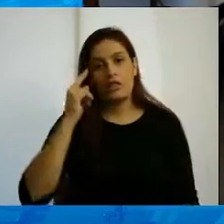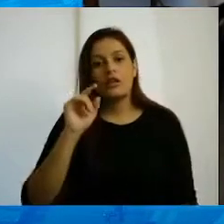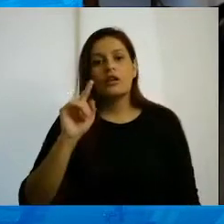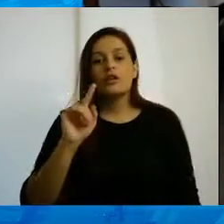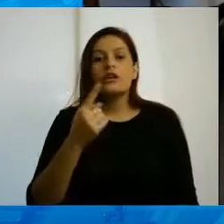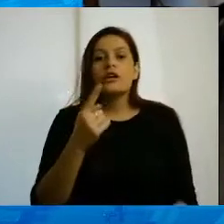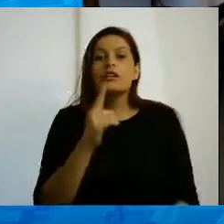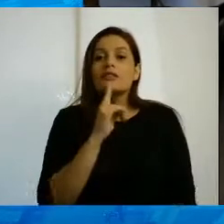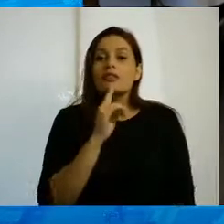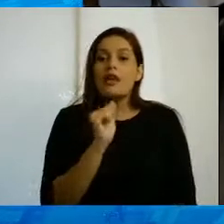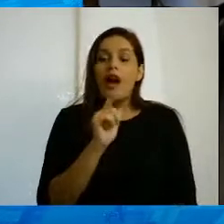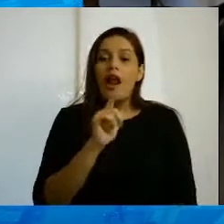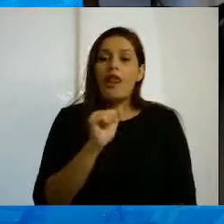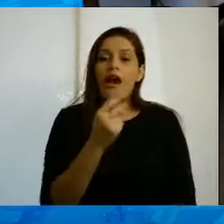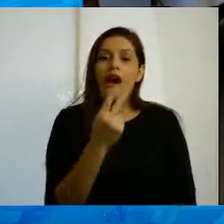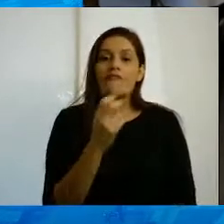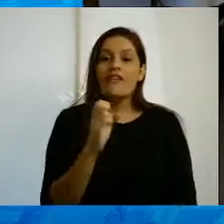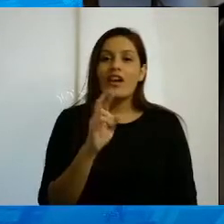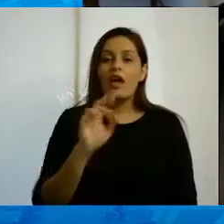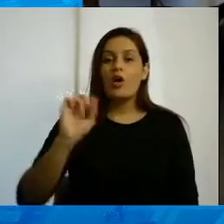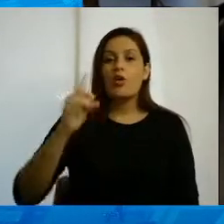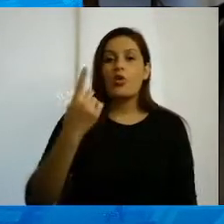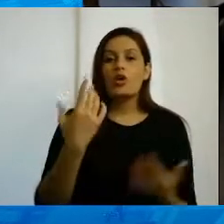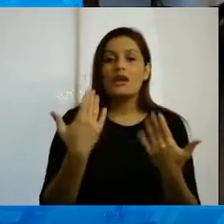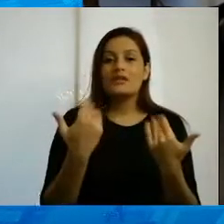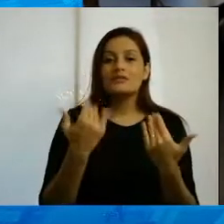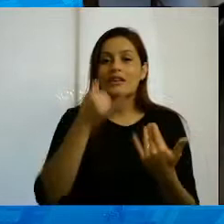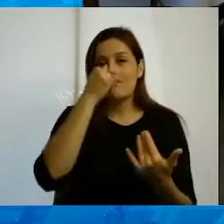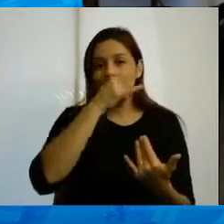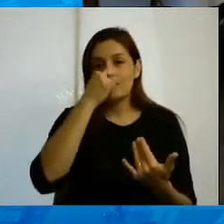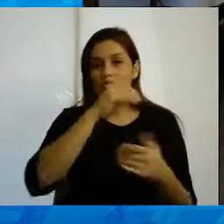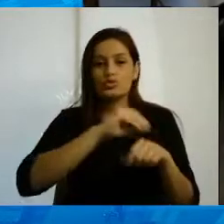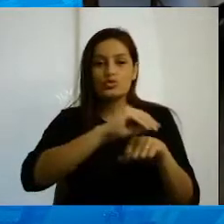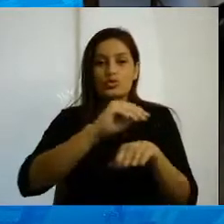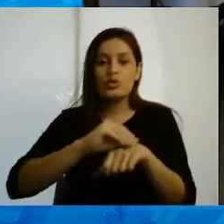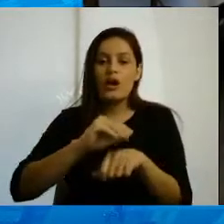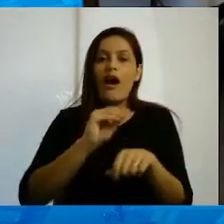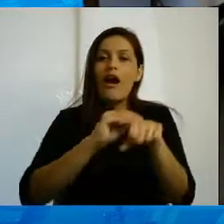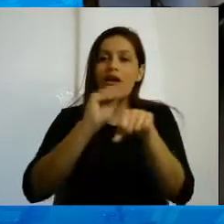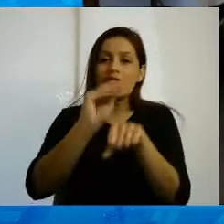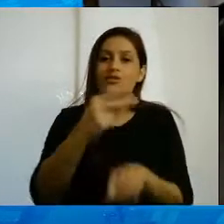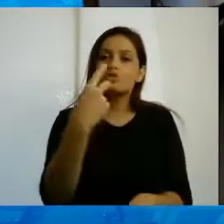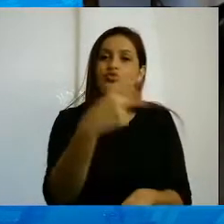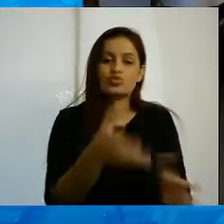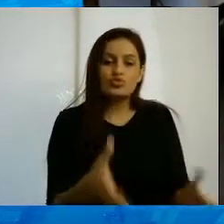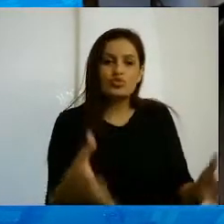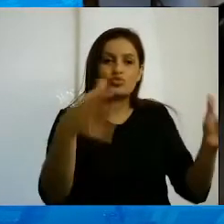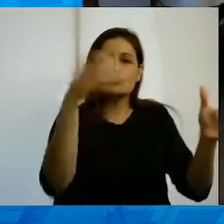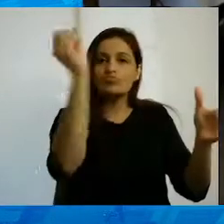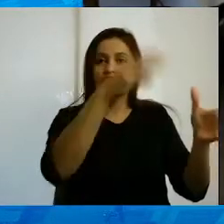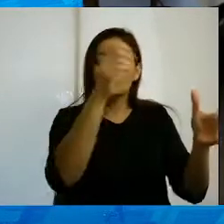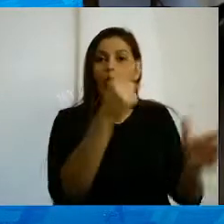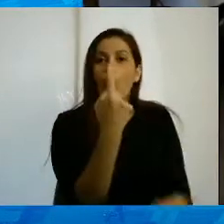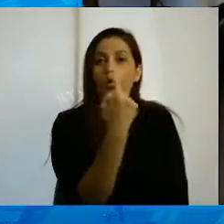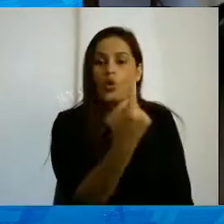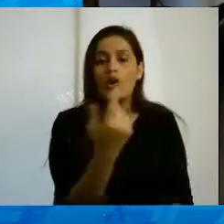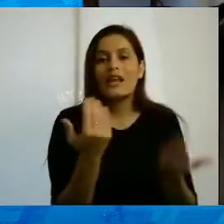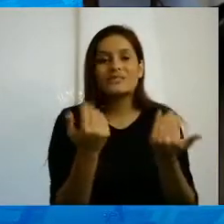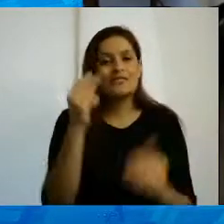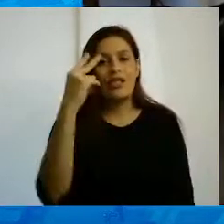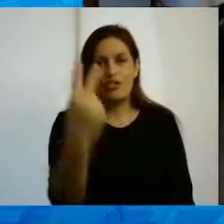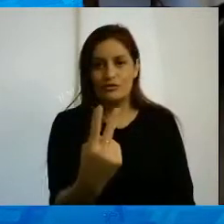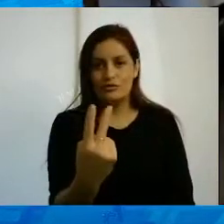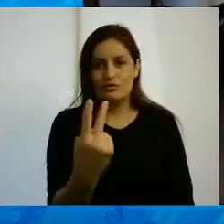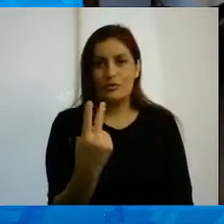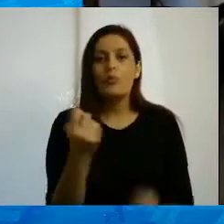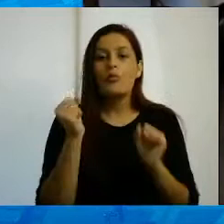Talavera 1 pide informar respecto al microbasural que se ha generado en su contenedor. Dicen que no basta con uno, necesitan dos y